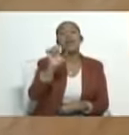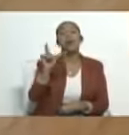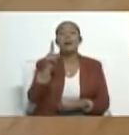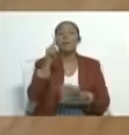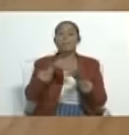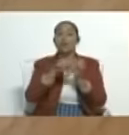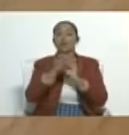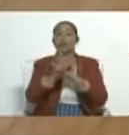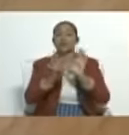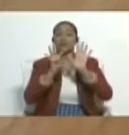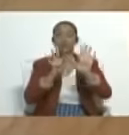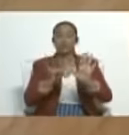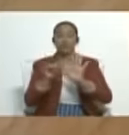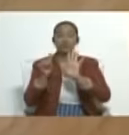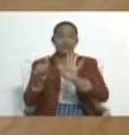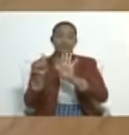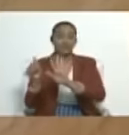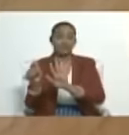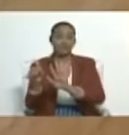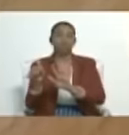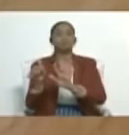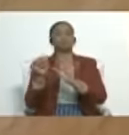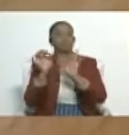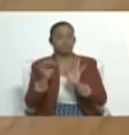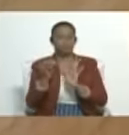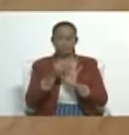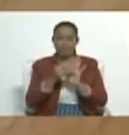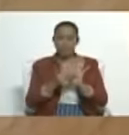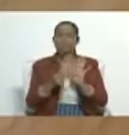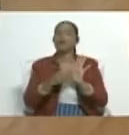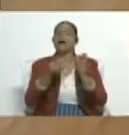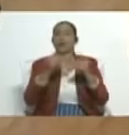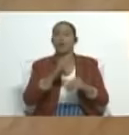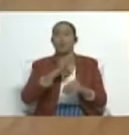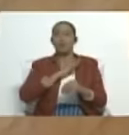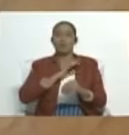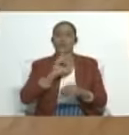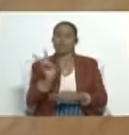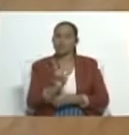no reconoceremos a ninguna corte instrumentalizada